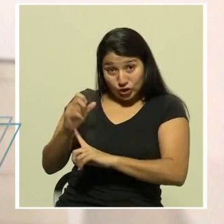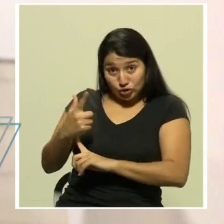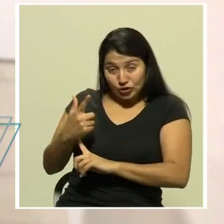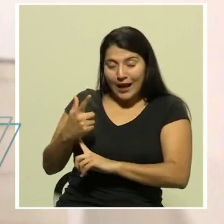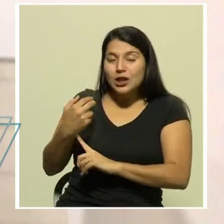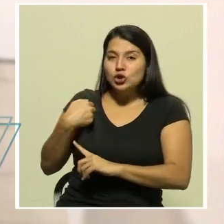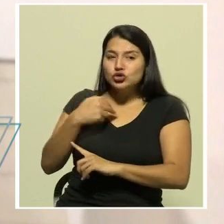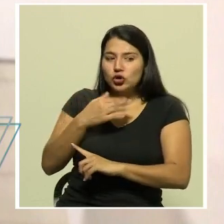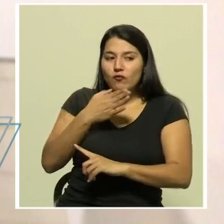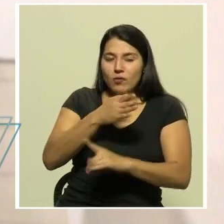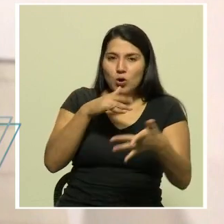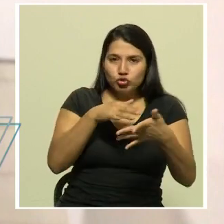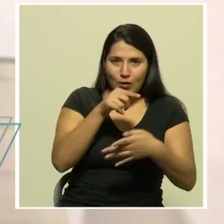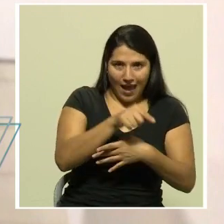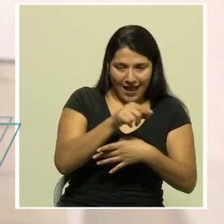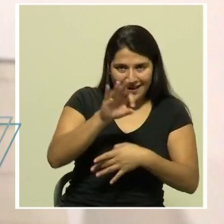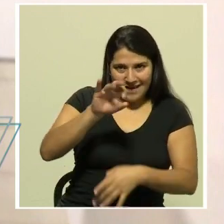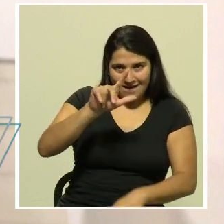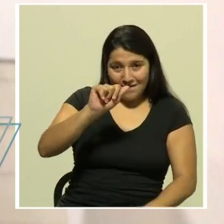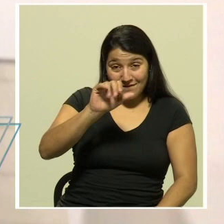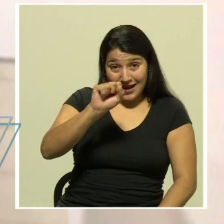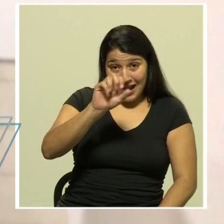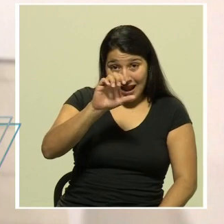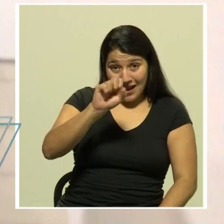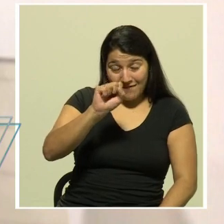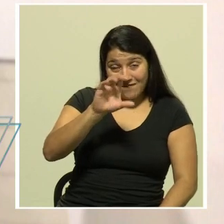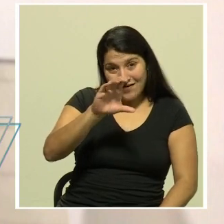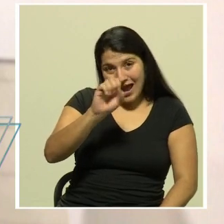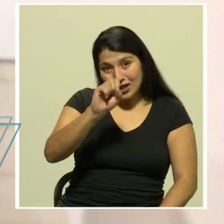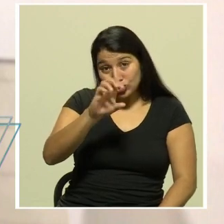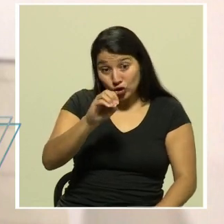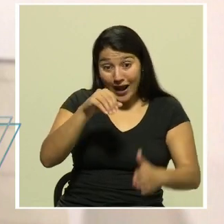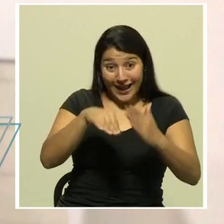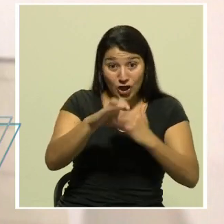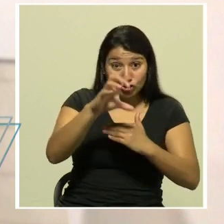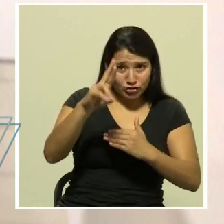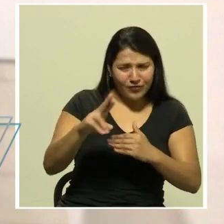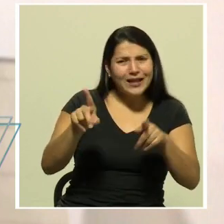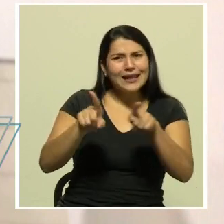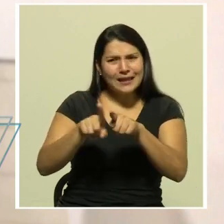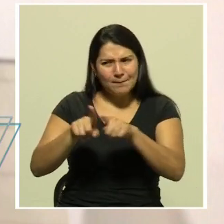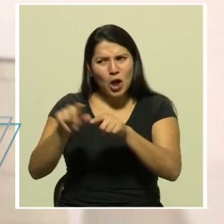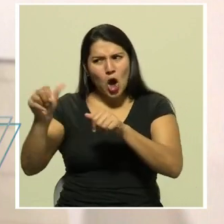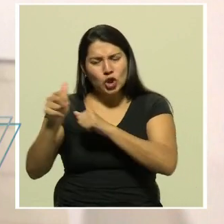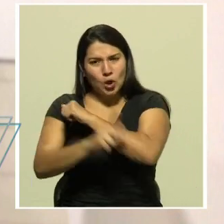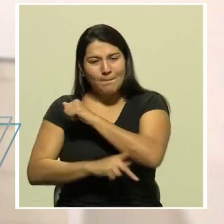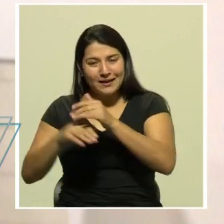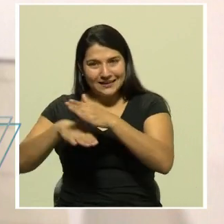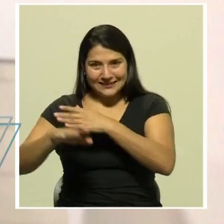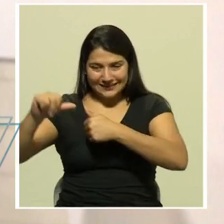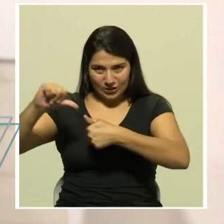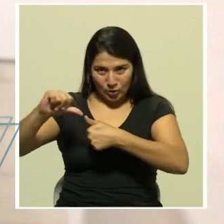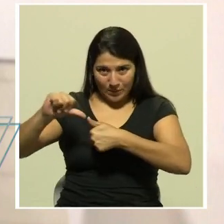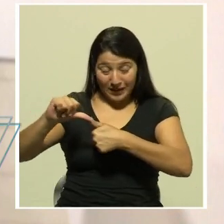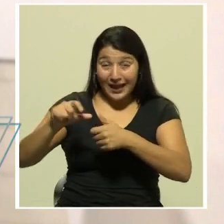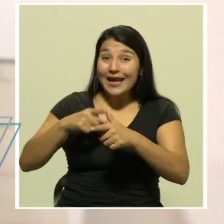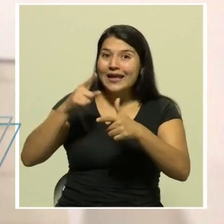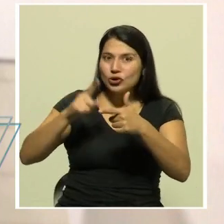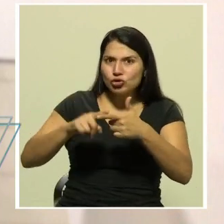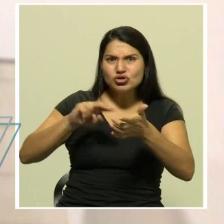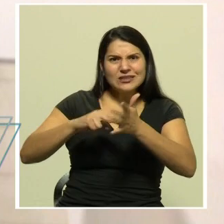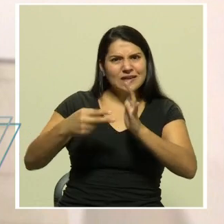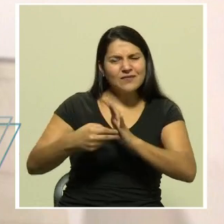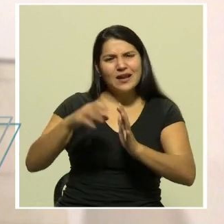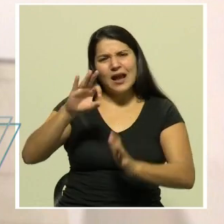no solamente en Costa Rica, sino en Centroamérica, sobre Centroamérica. Y esto nos habla además de una contribución muy importante sobre